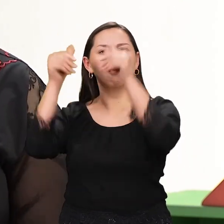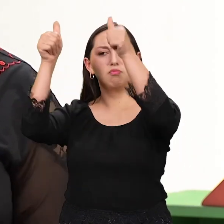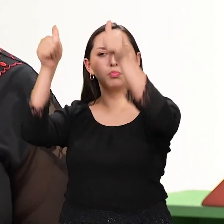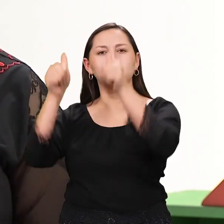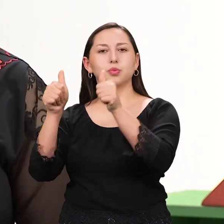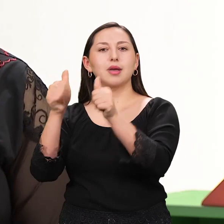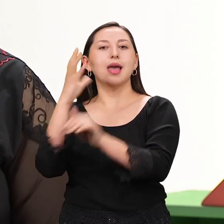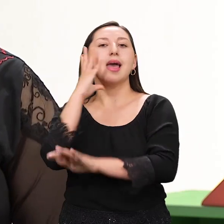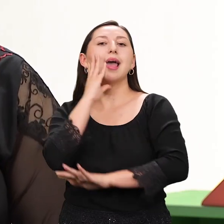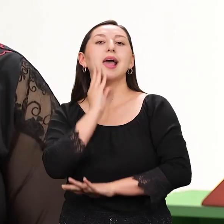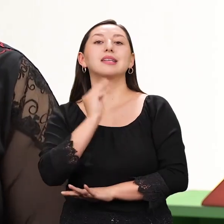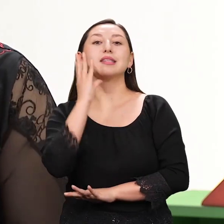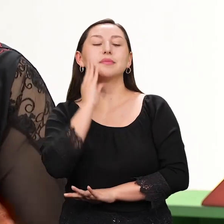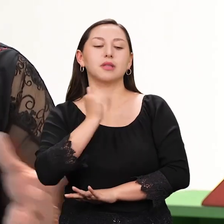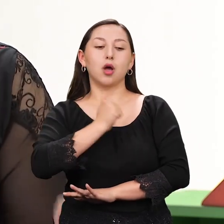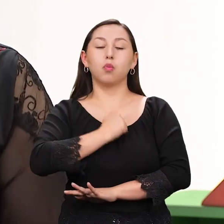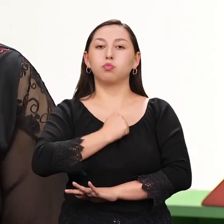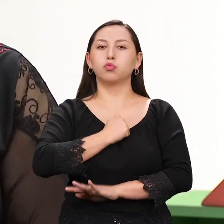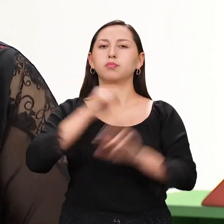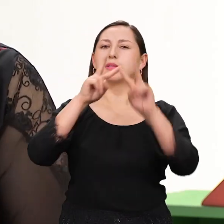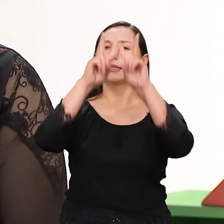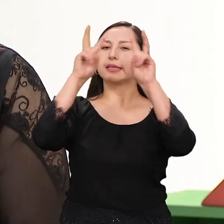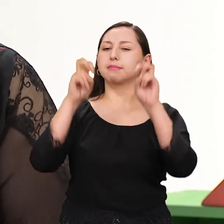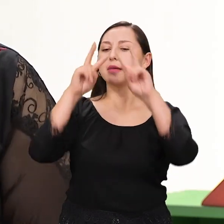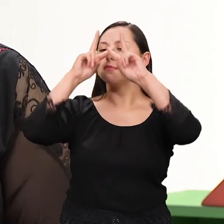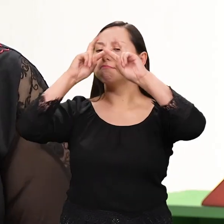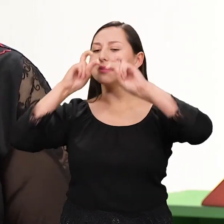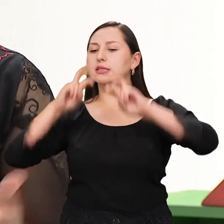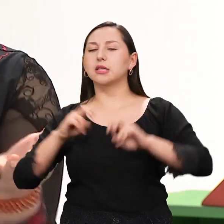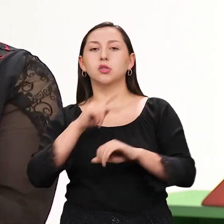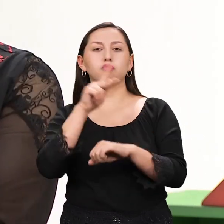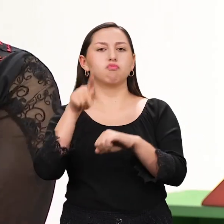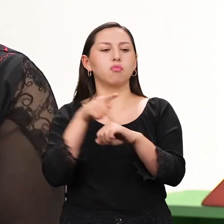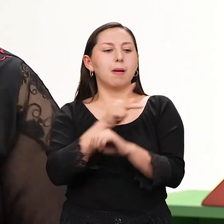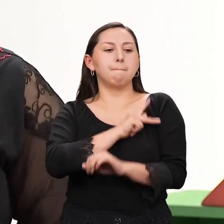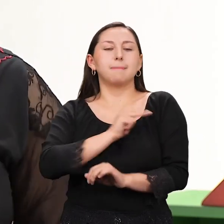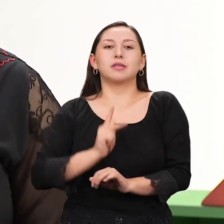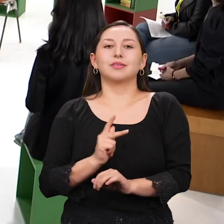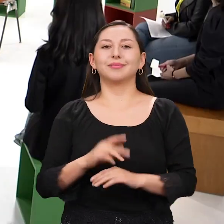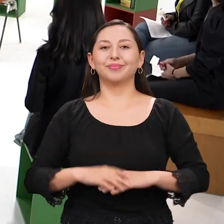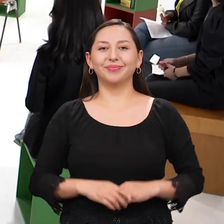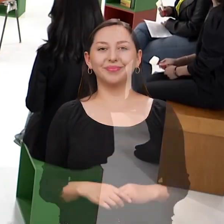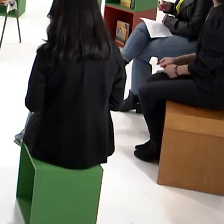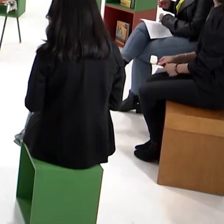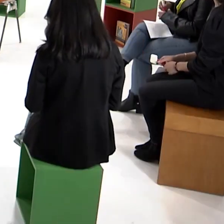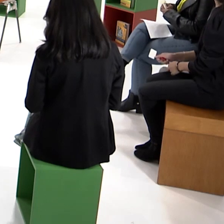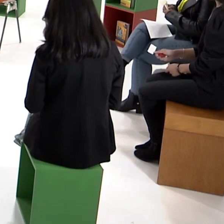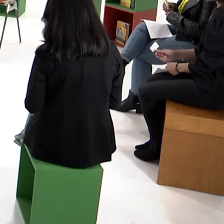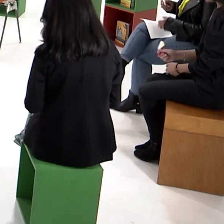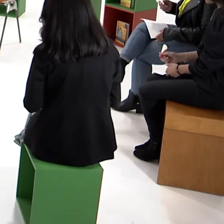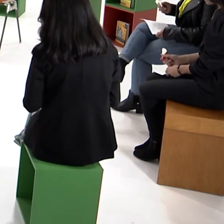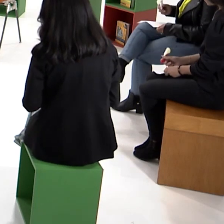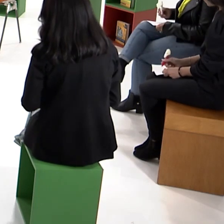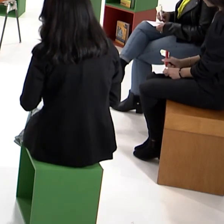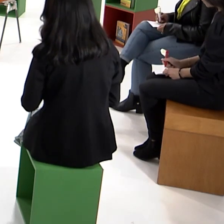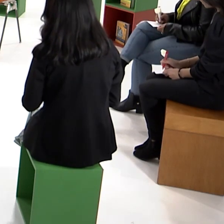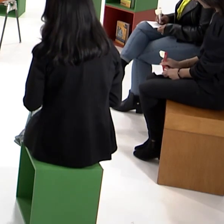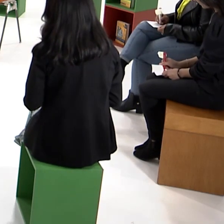con la experiencia de Natalia en el ámbito de la investigación, en el ámbito personal? Adelante, por favor.